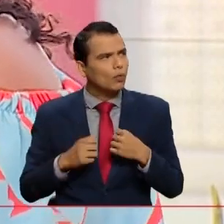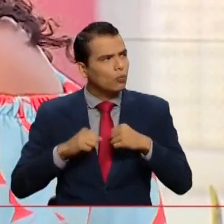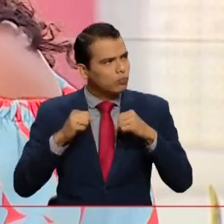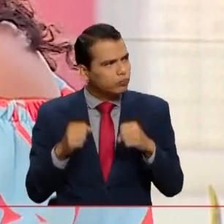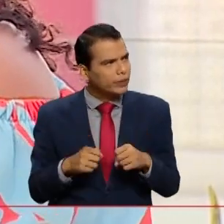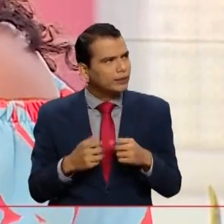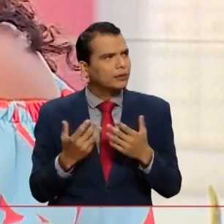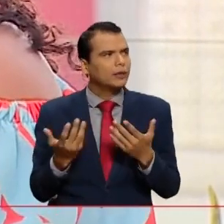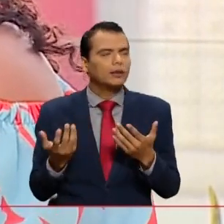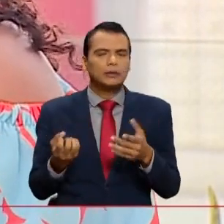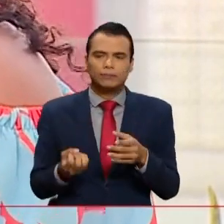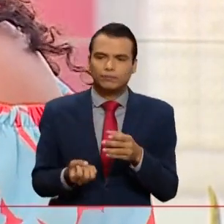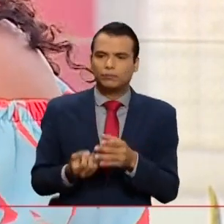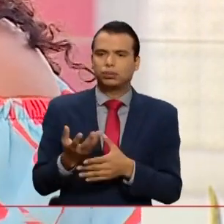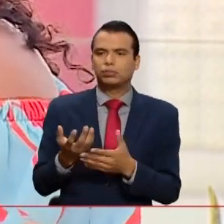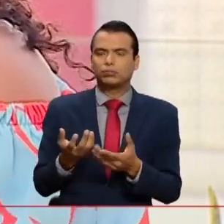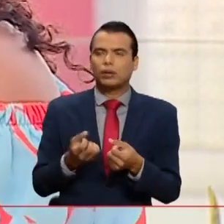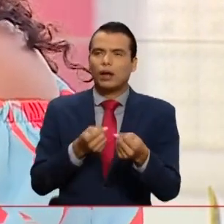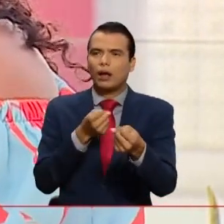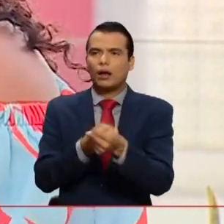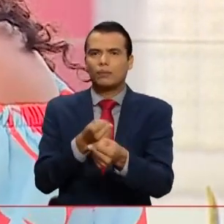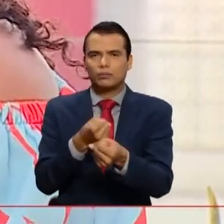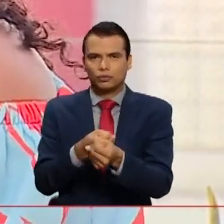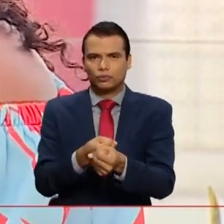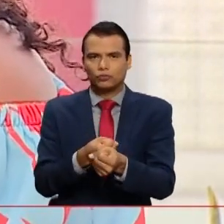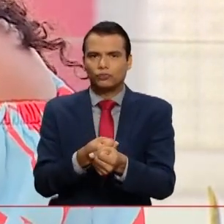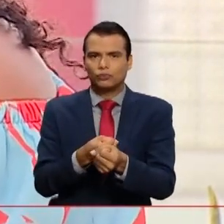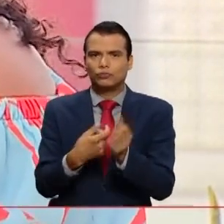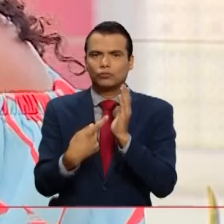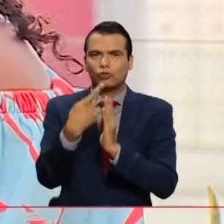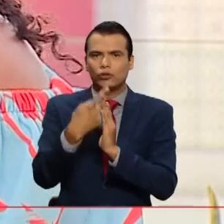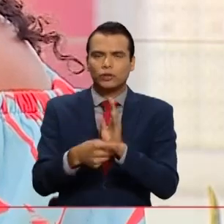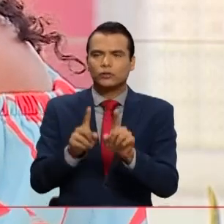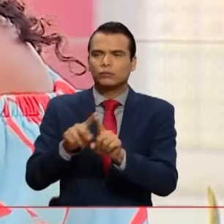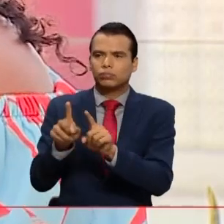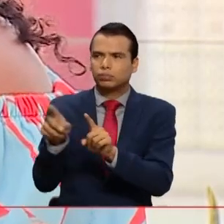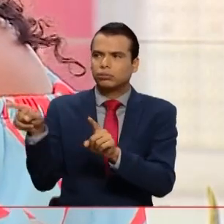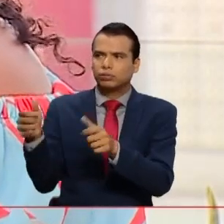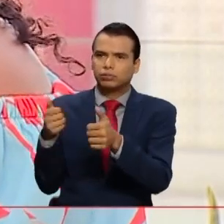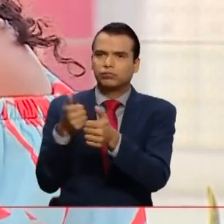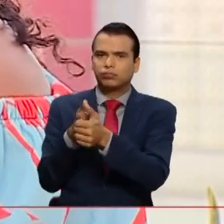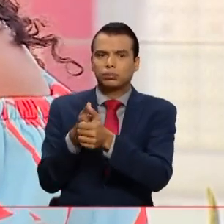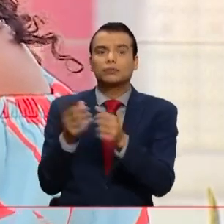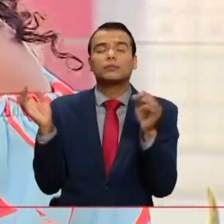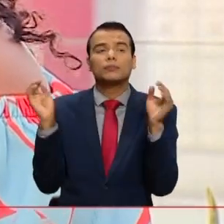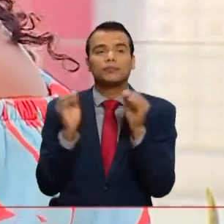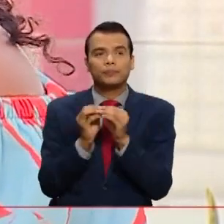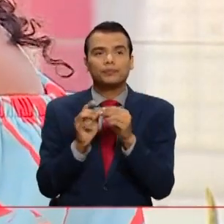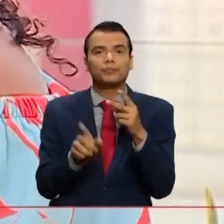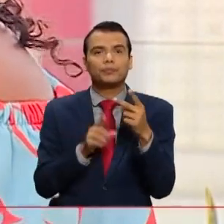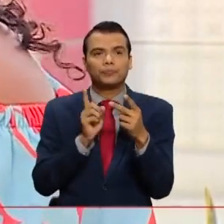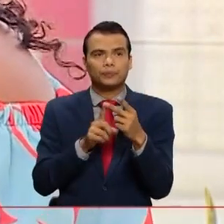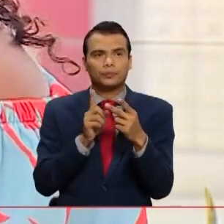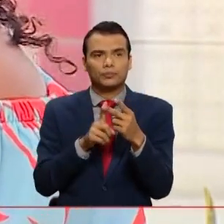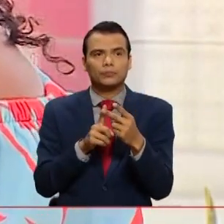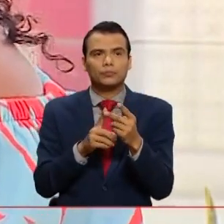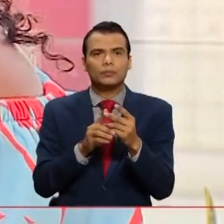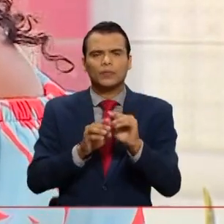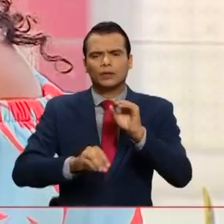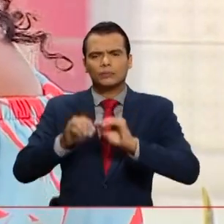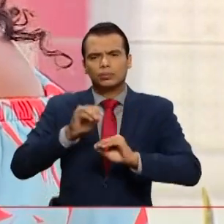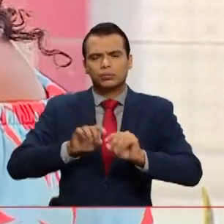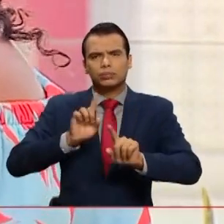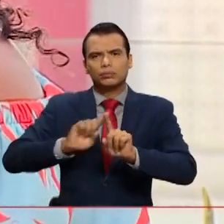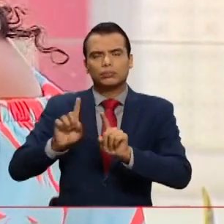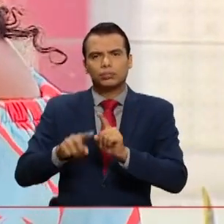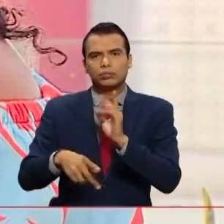generar todo un proceso de respaldo a la priorización de proyectos. Y lo segundo que vamos a hacer es que nos vamos a dedicar a formular proyectos. O